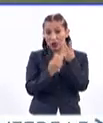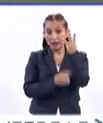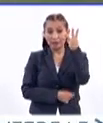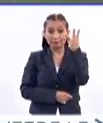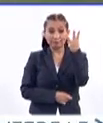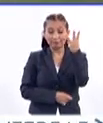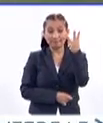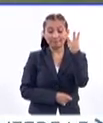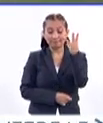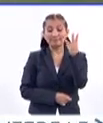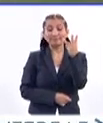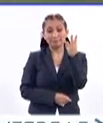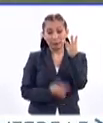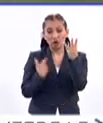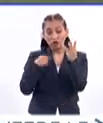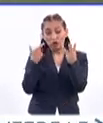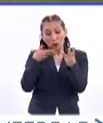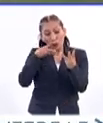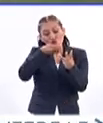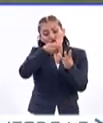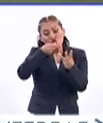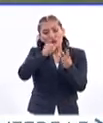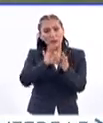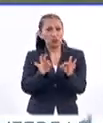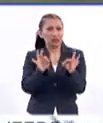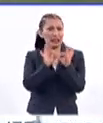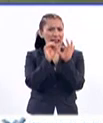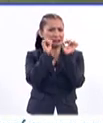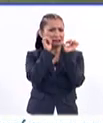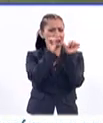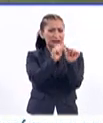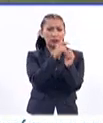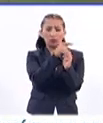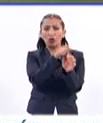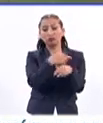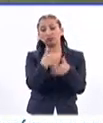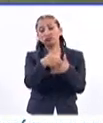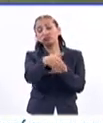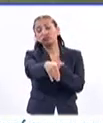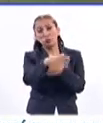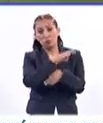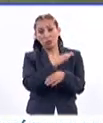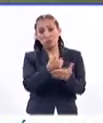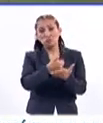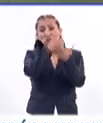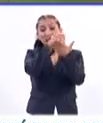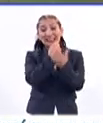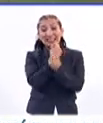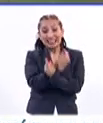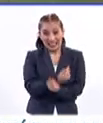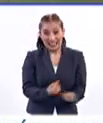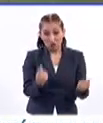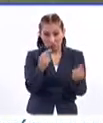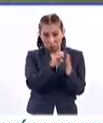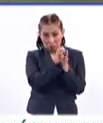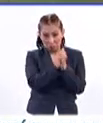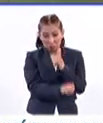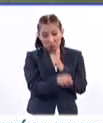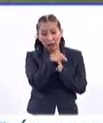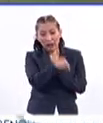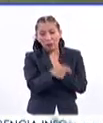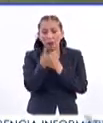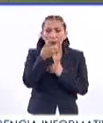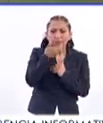tecnología. Entonces, invertir en eso es muy importante. Es una inversión a largo plazo. Entonces, si los niños se van,